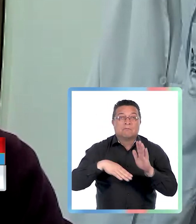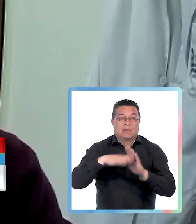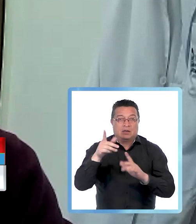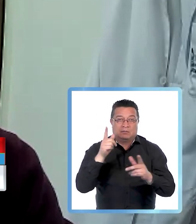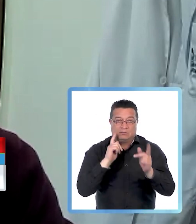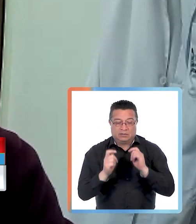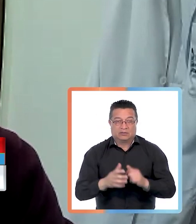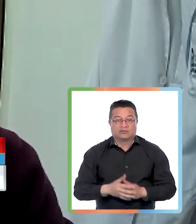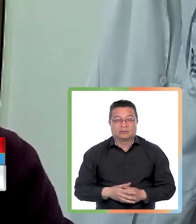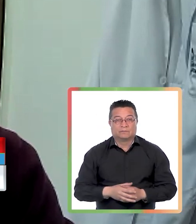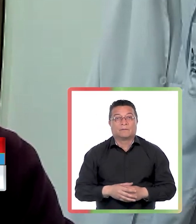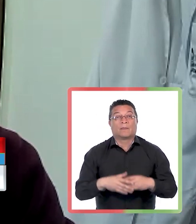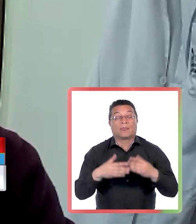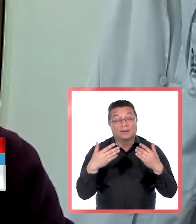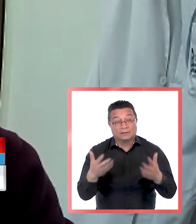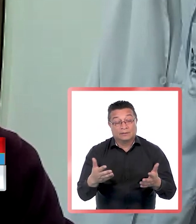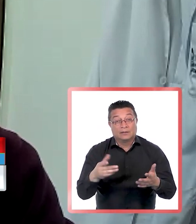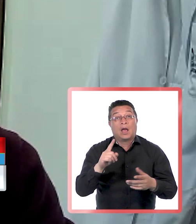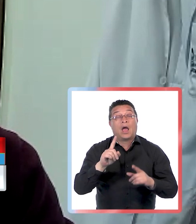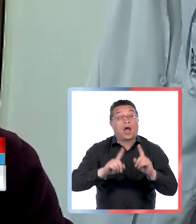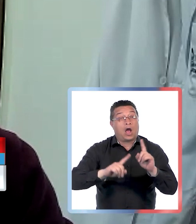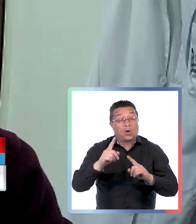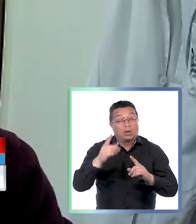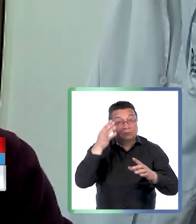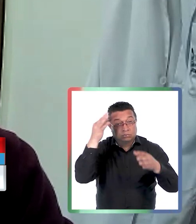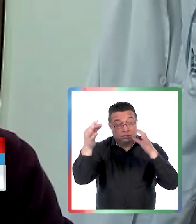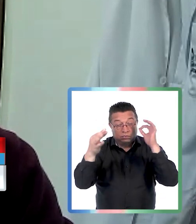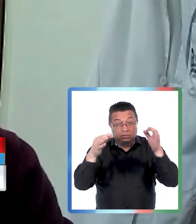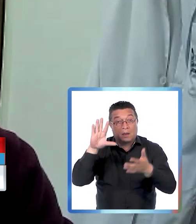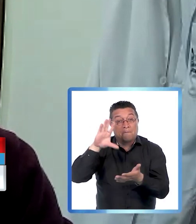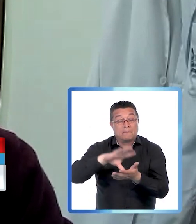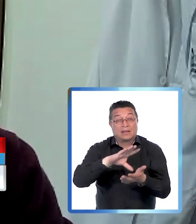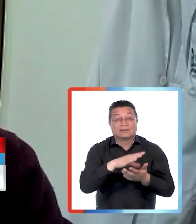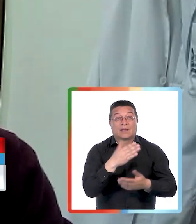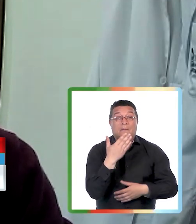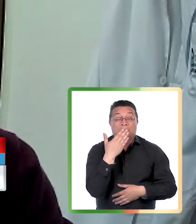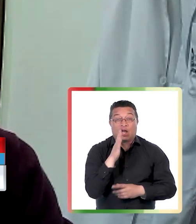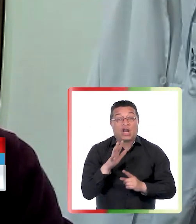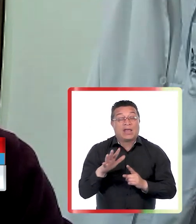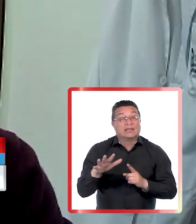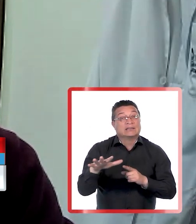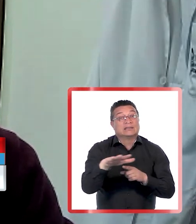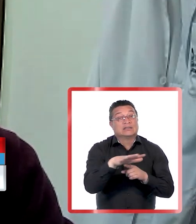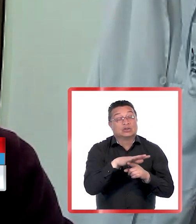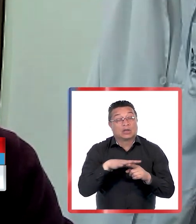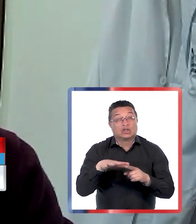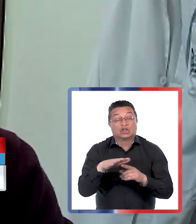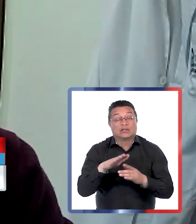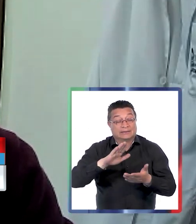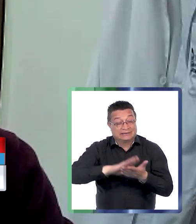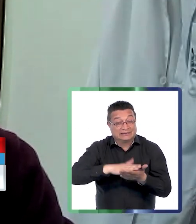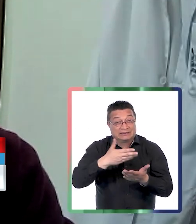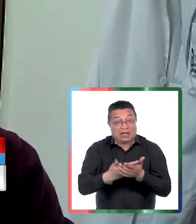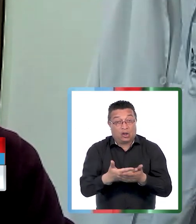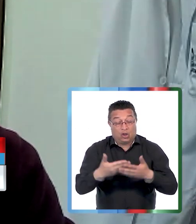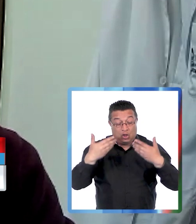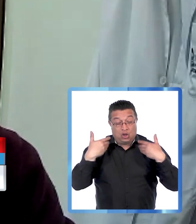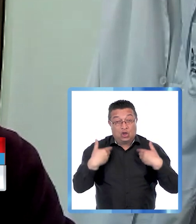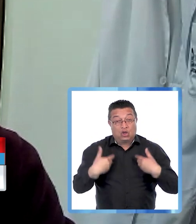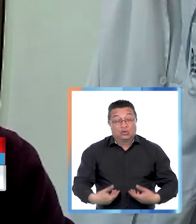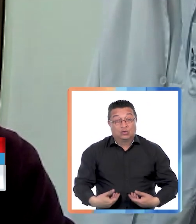arriba. Sin embargo, en países con mejores condiciones de